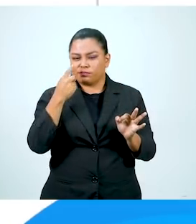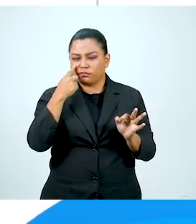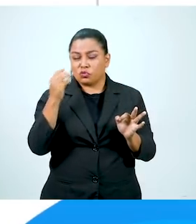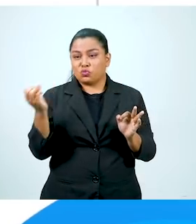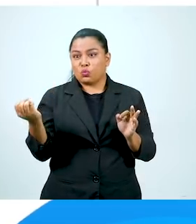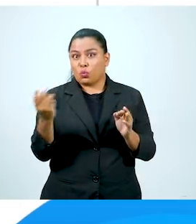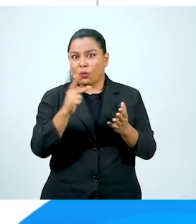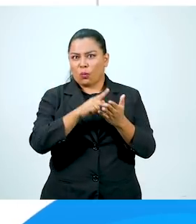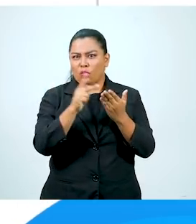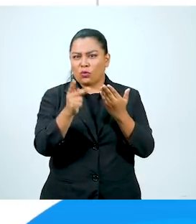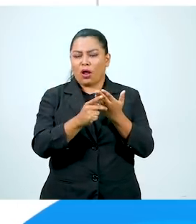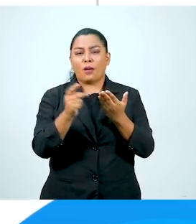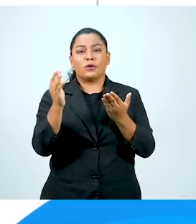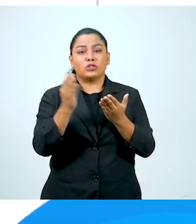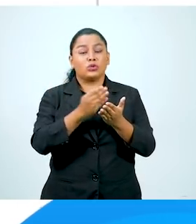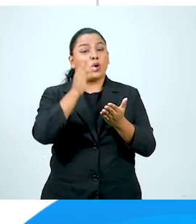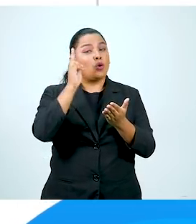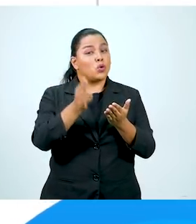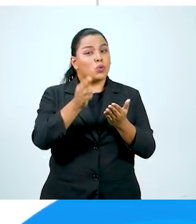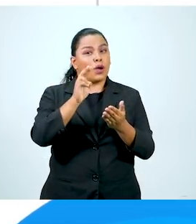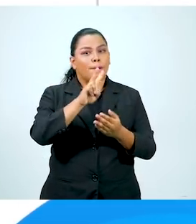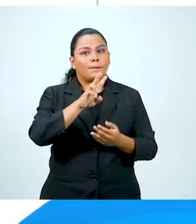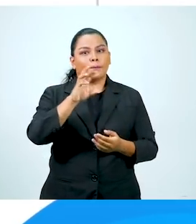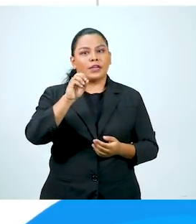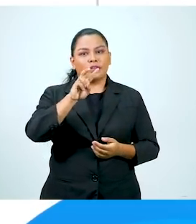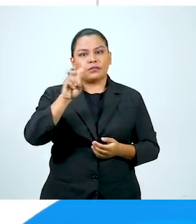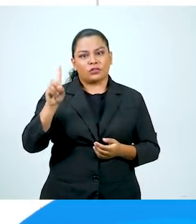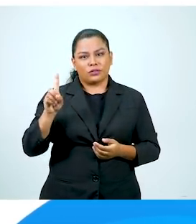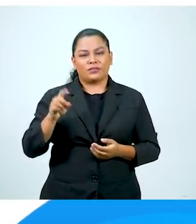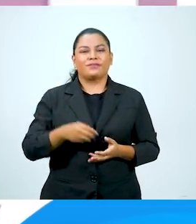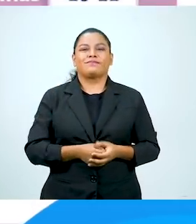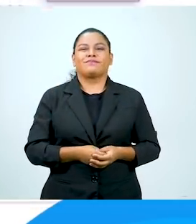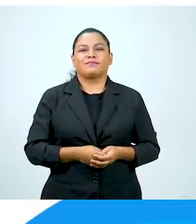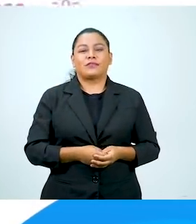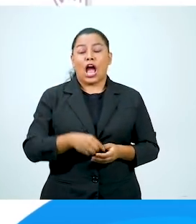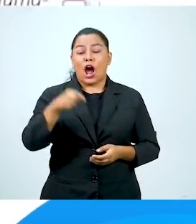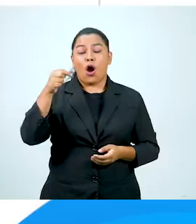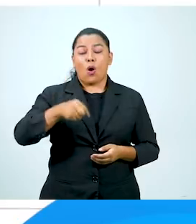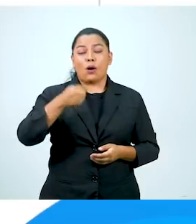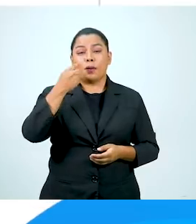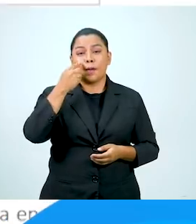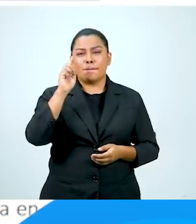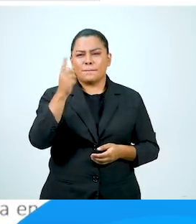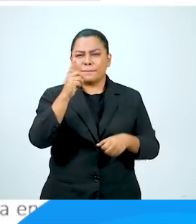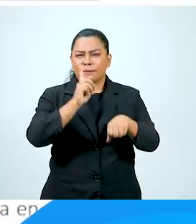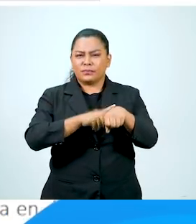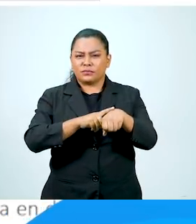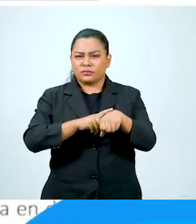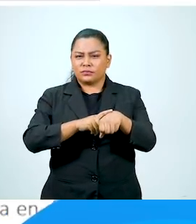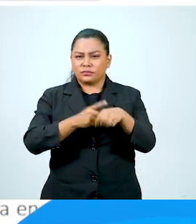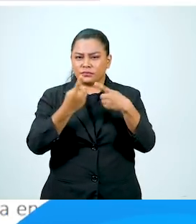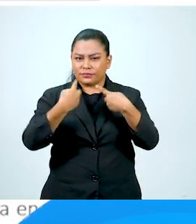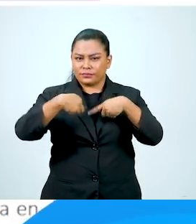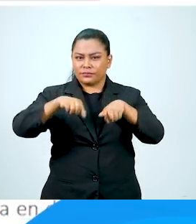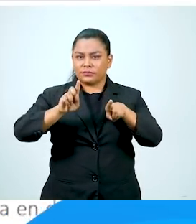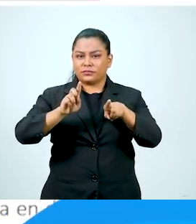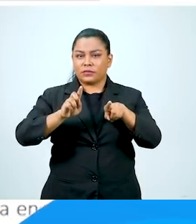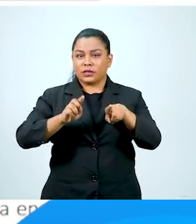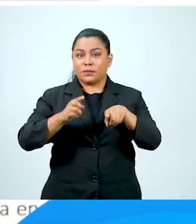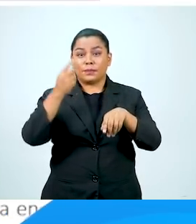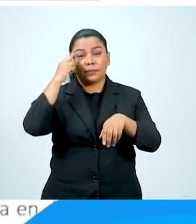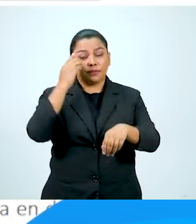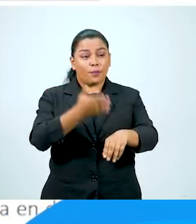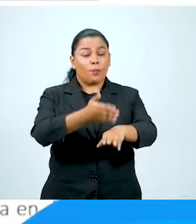en el nuevo programa de estudio 2021. Ahora pasemos al primer momento de la secuencia,